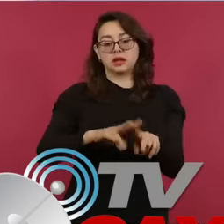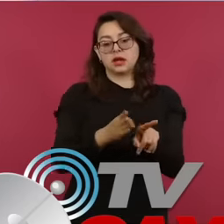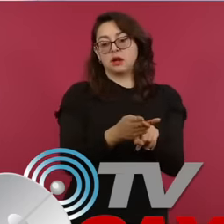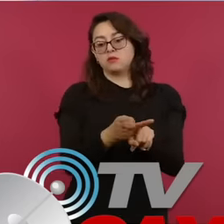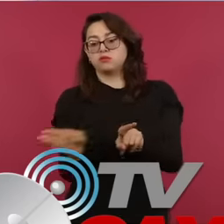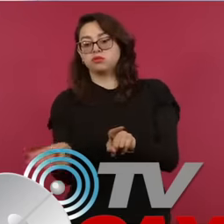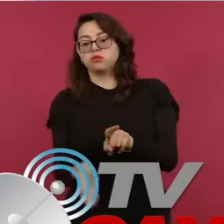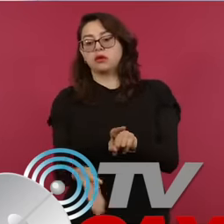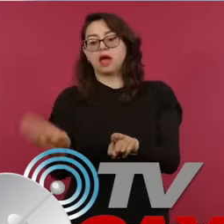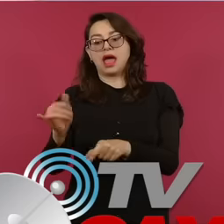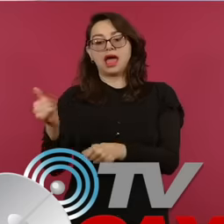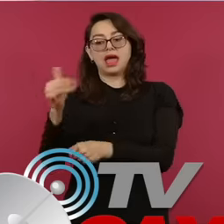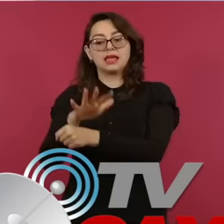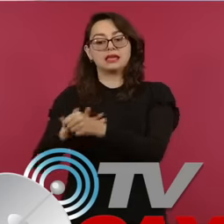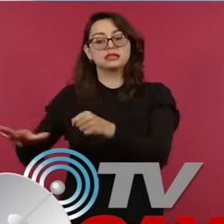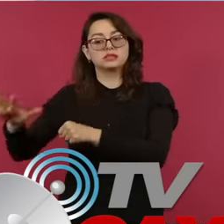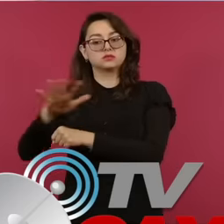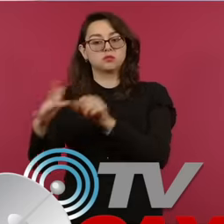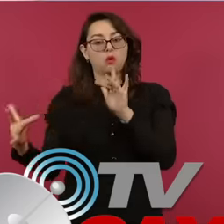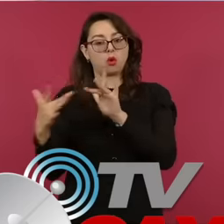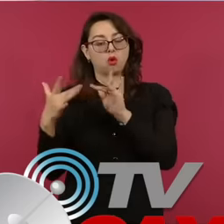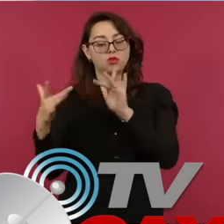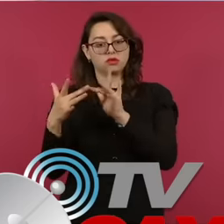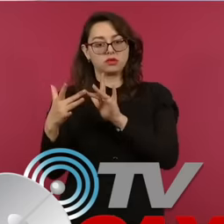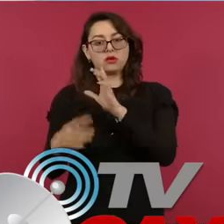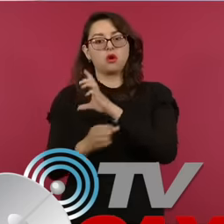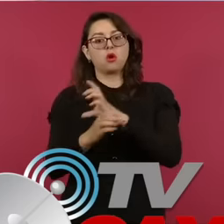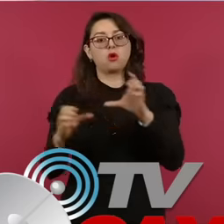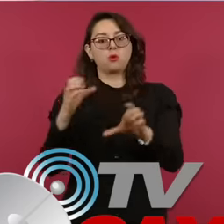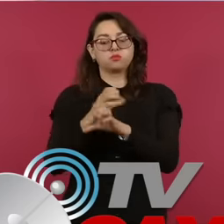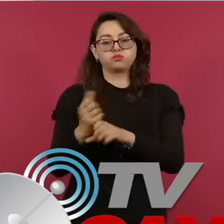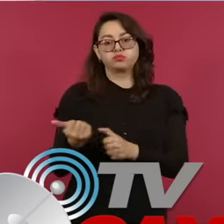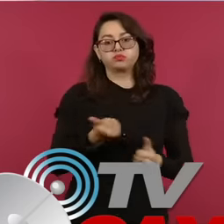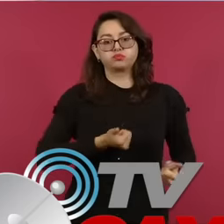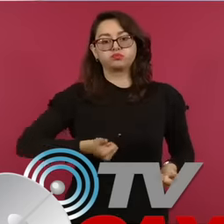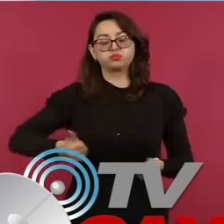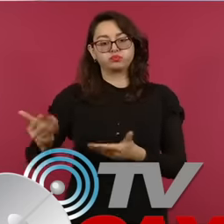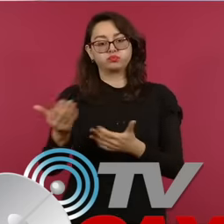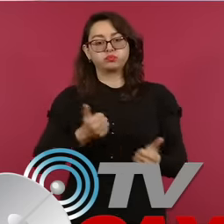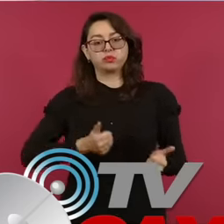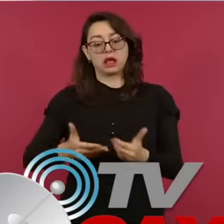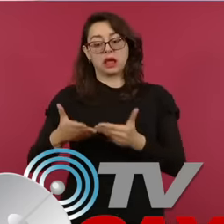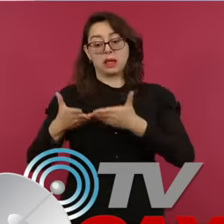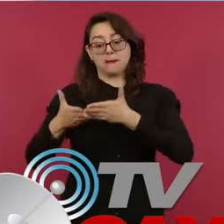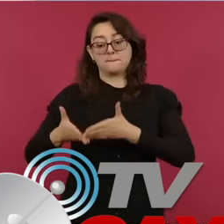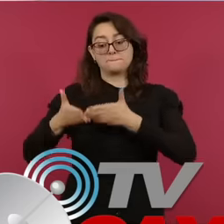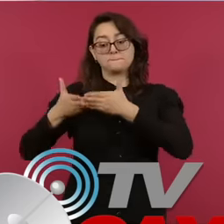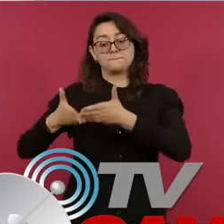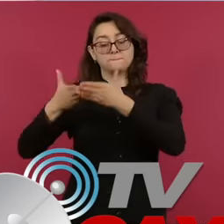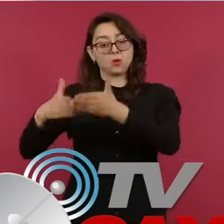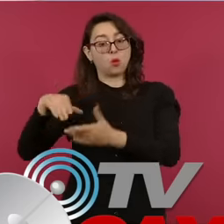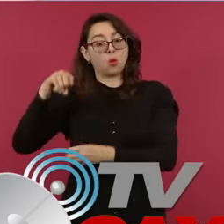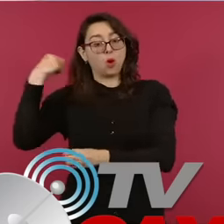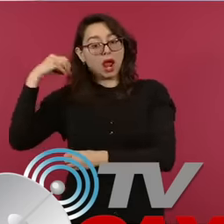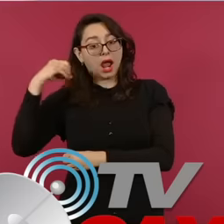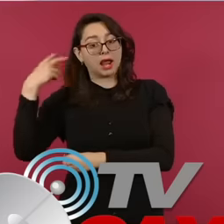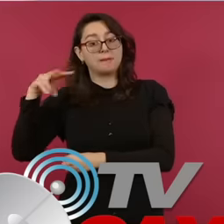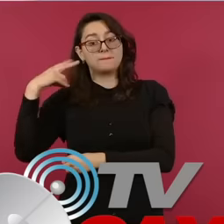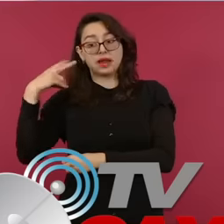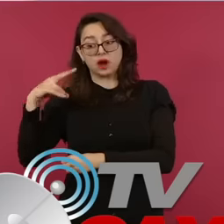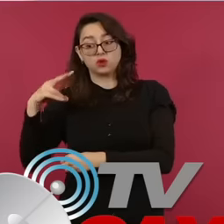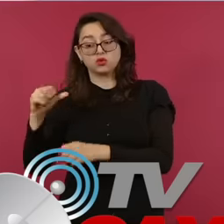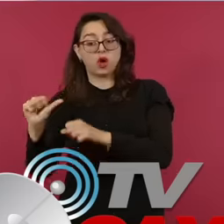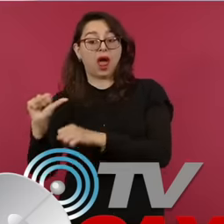de Tehuantepec y que nos va a permitir trasladar mercancías desde los puertos de Salina Cruz y de Coatzacoalcos hacia la